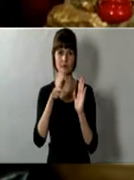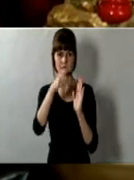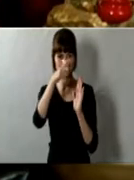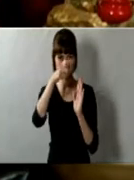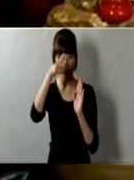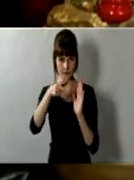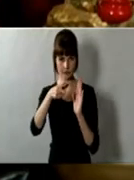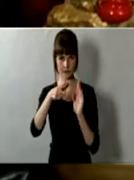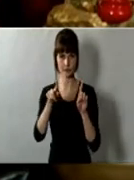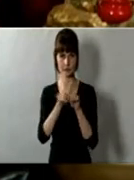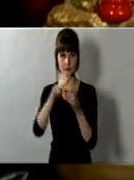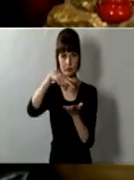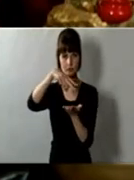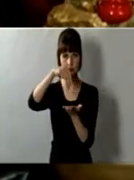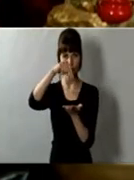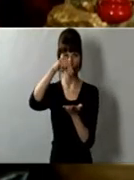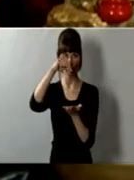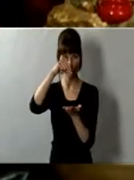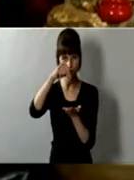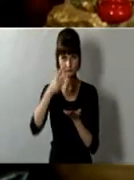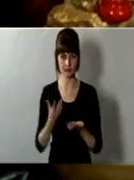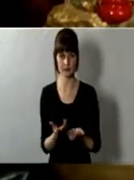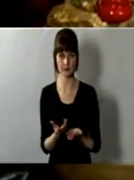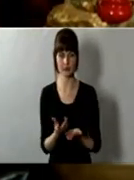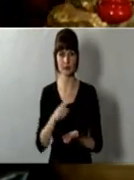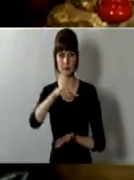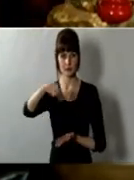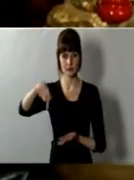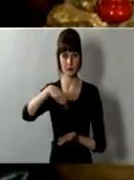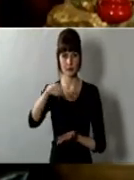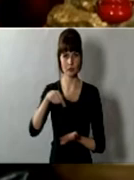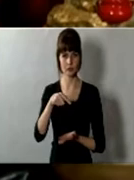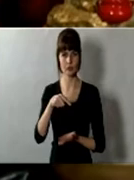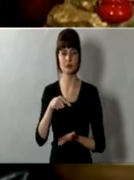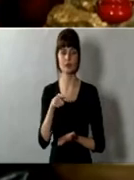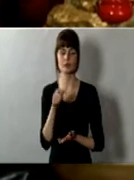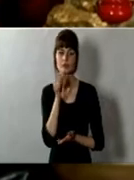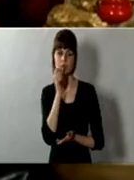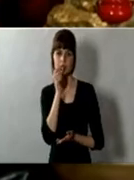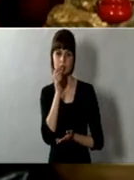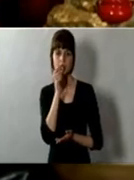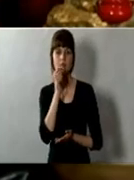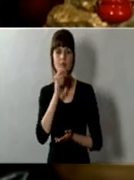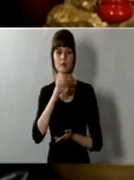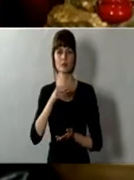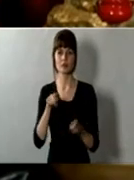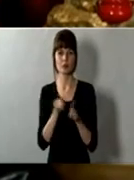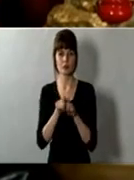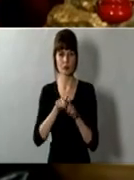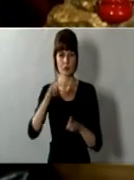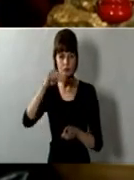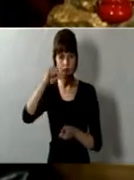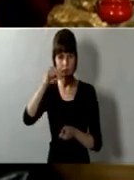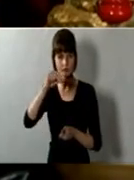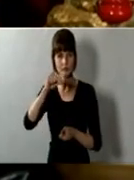Por lo tanto Nosotros Tenemos que Condimentar Con la palabra De Dios Tenemos que Preservar